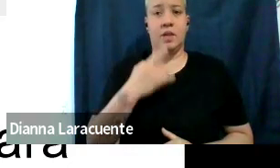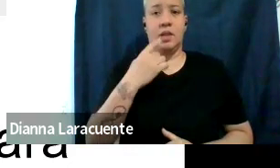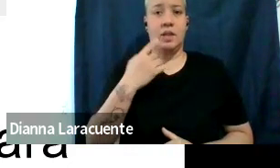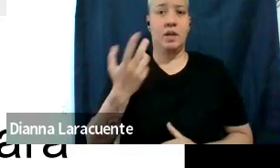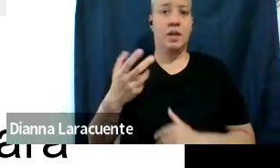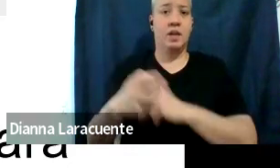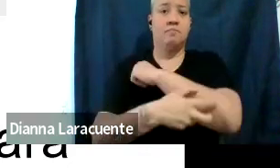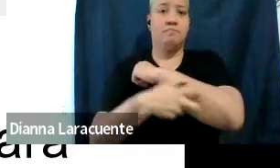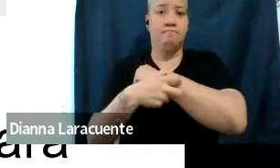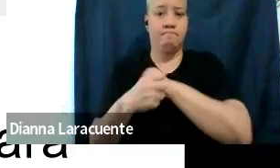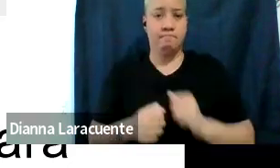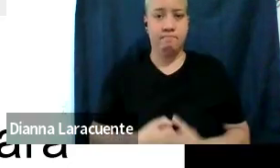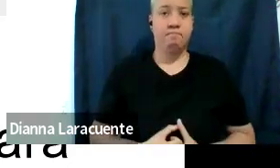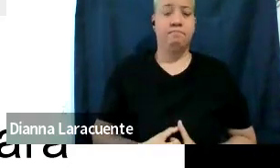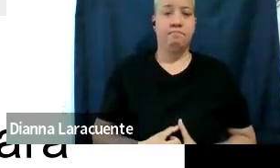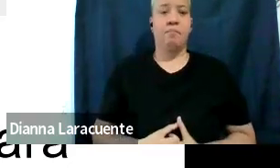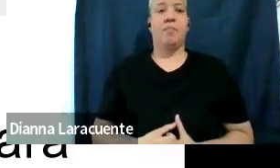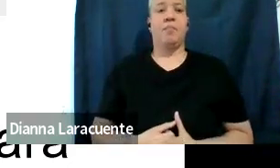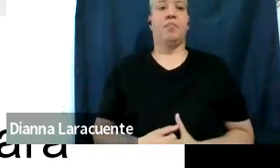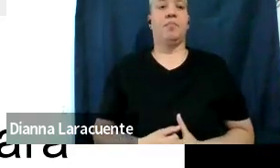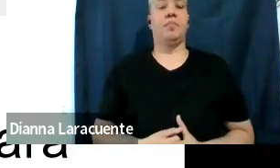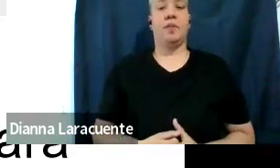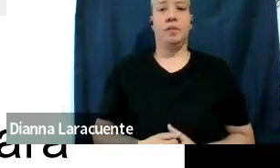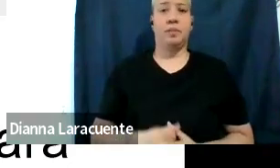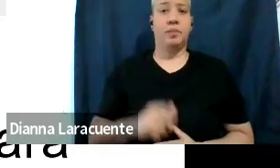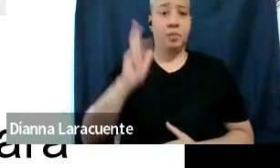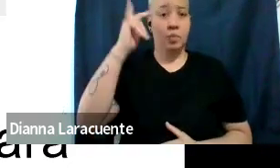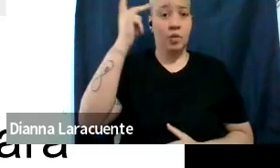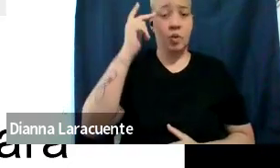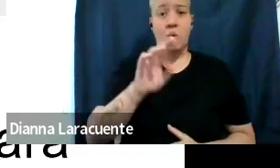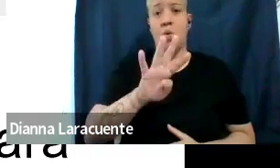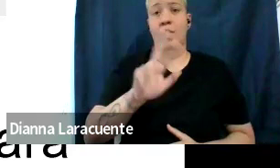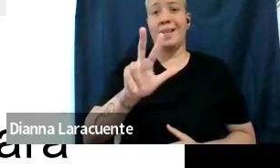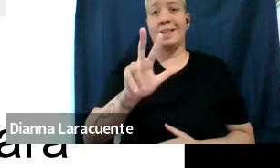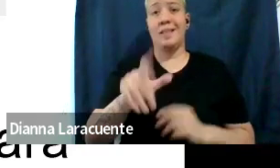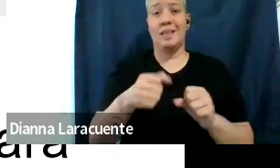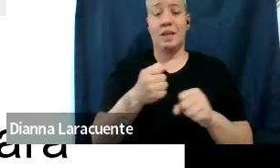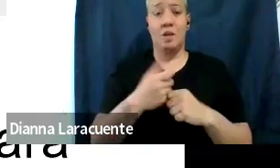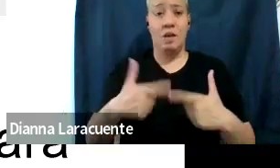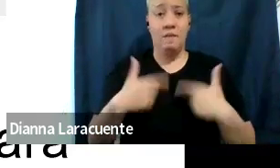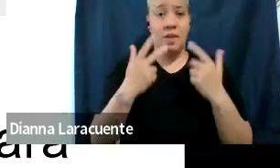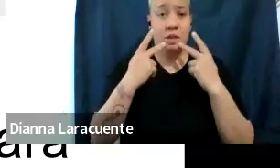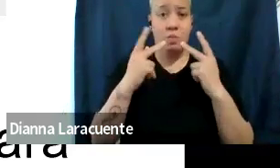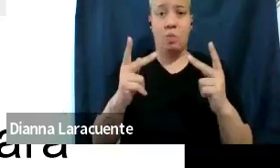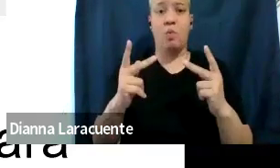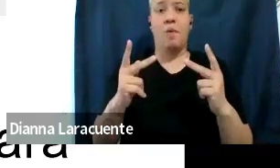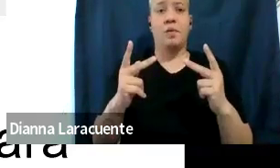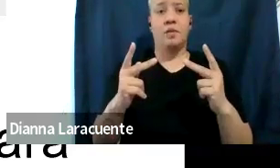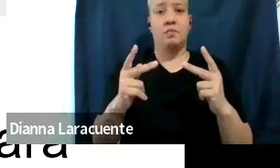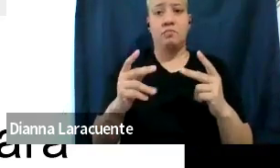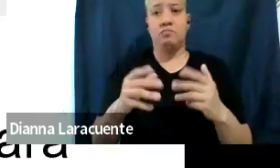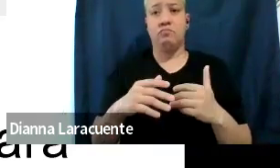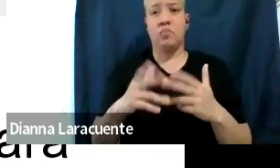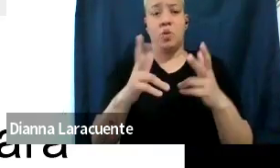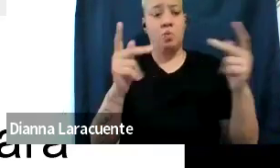corrupto. ¿Qué político está por 43 años en la vida pública ostentando los puestos